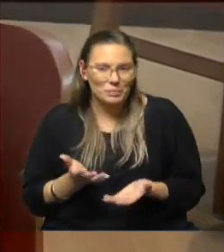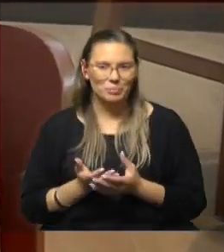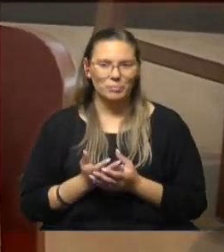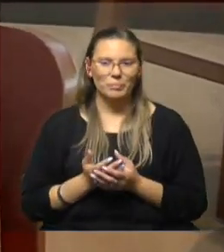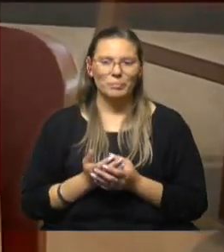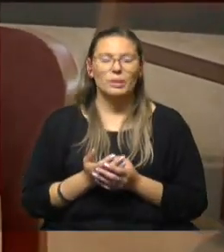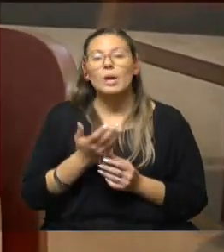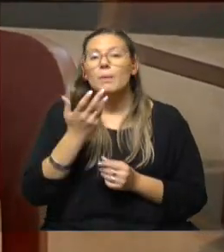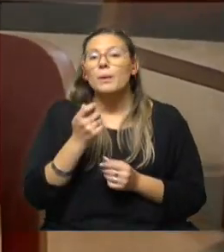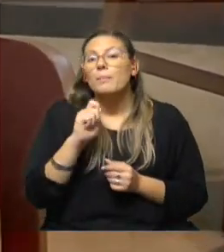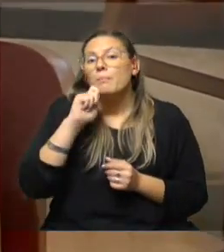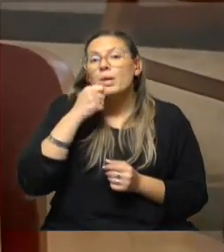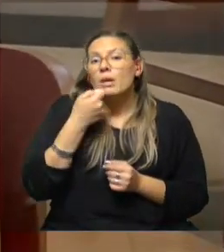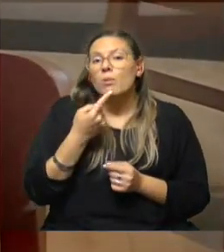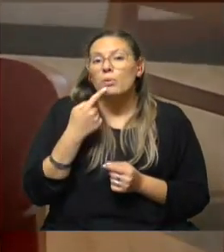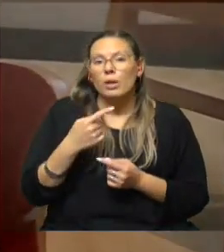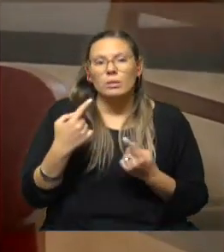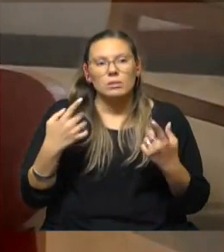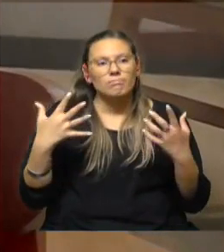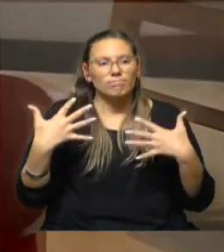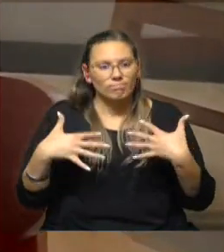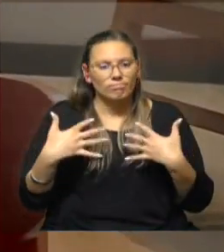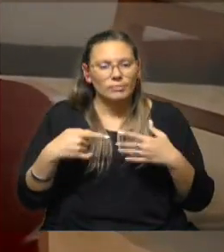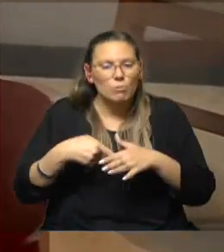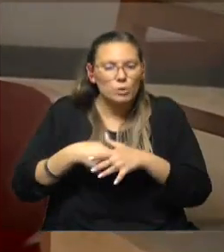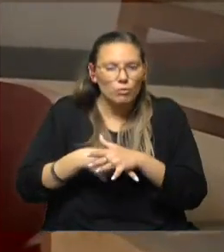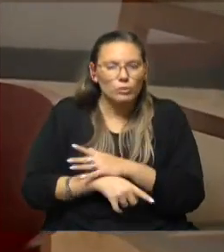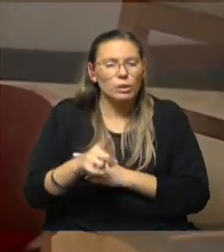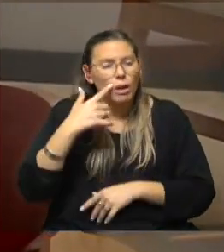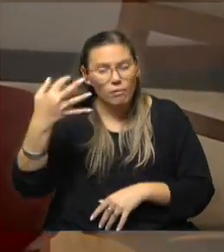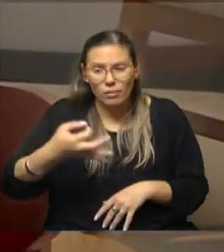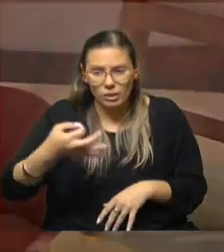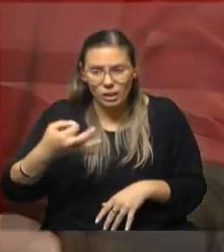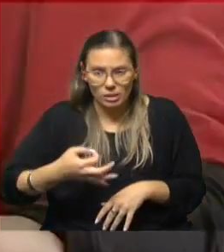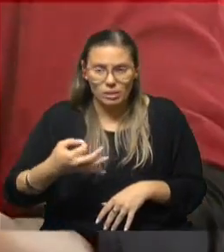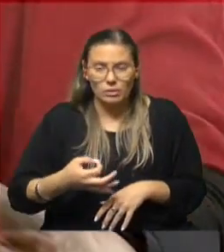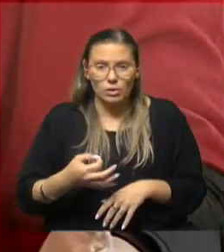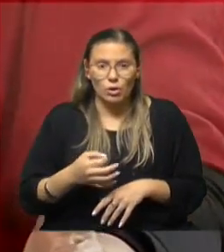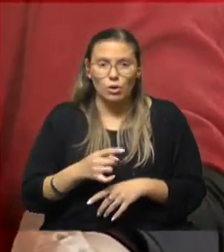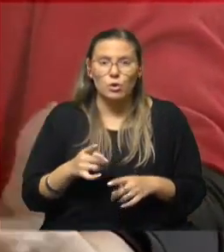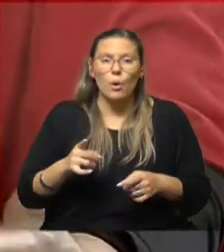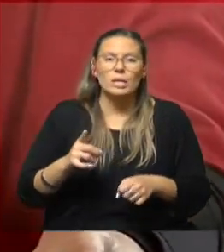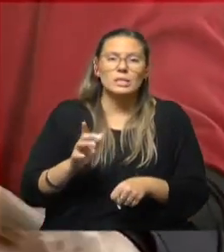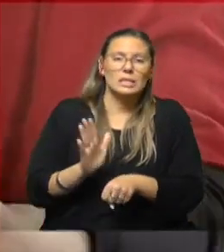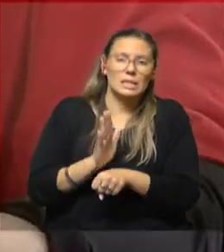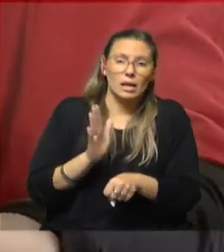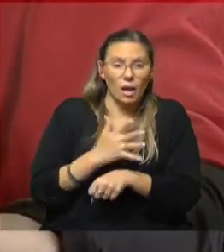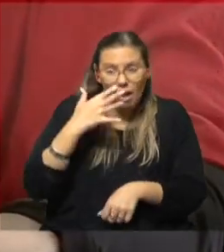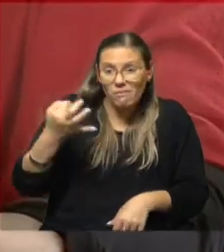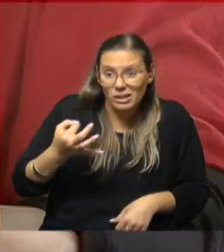Y me gusta porque es muy intenso y a la vez es muy verdadero, ¿no? No es teatral, es real.